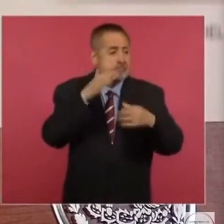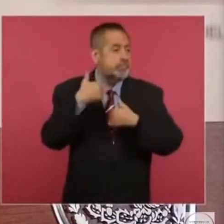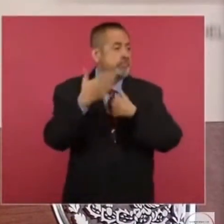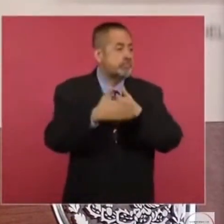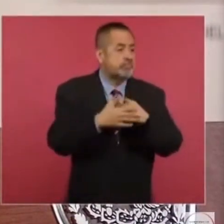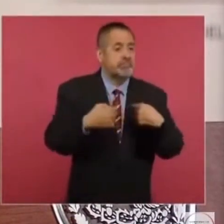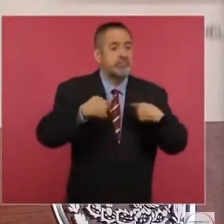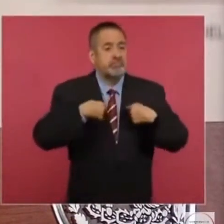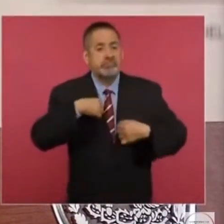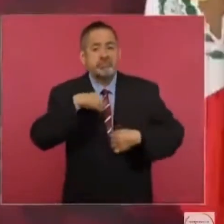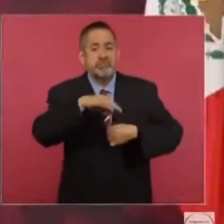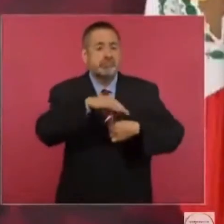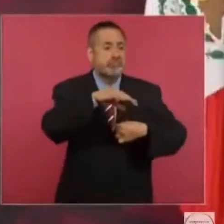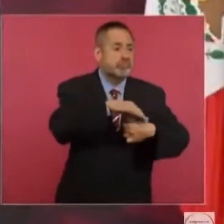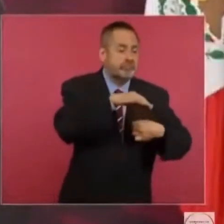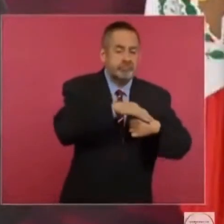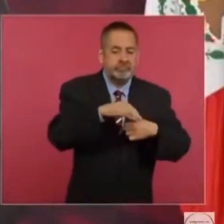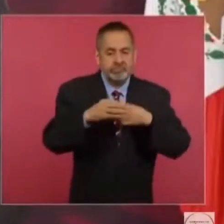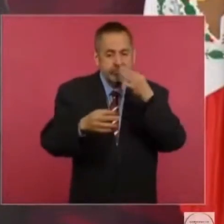Entonces ya